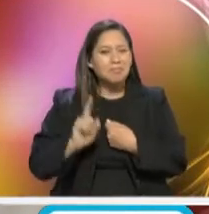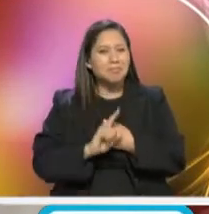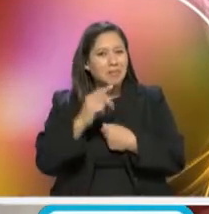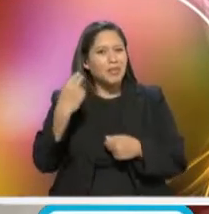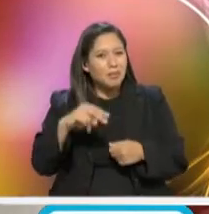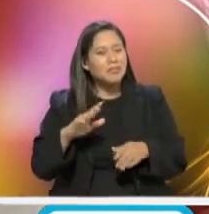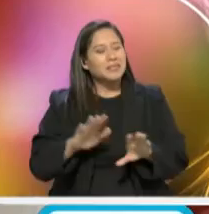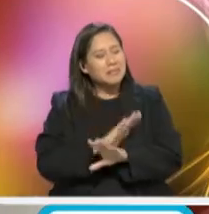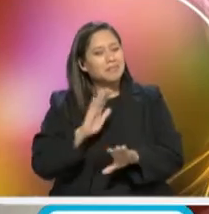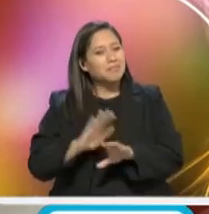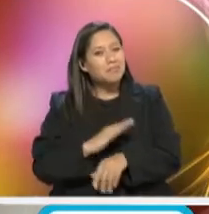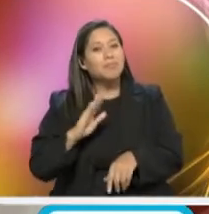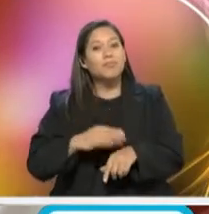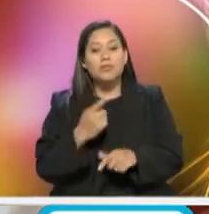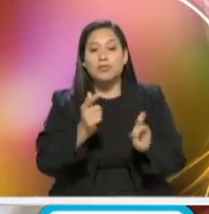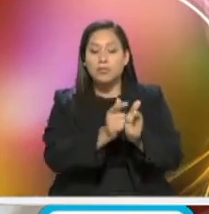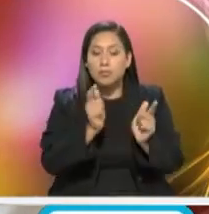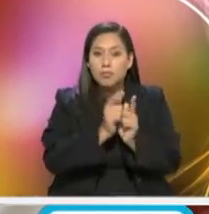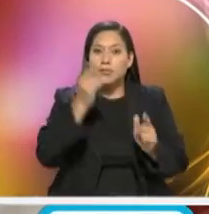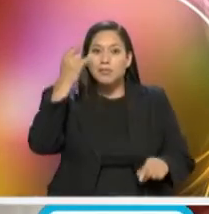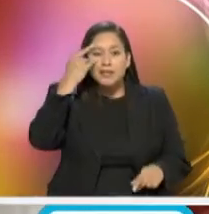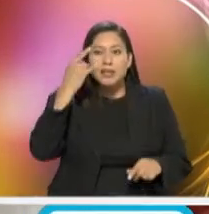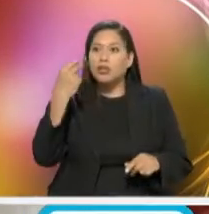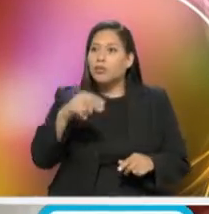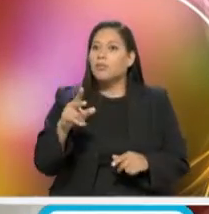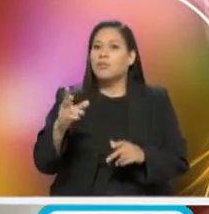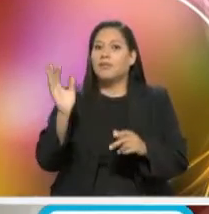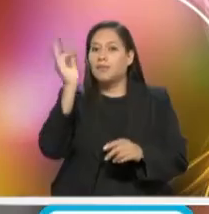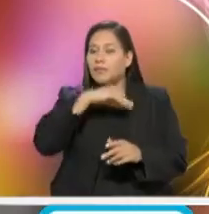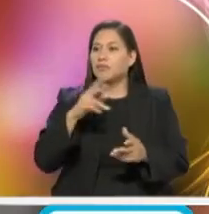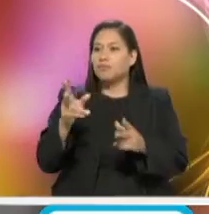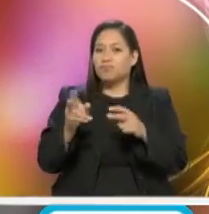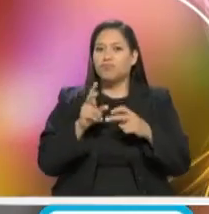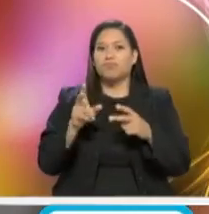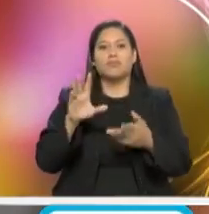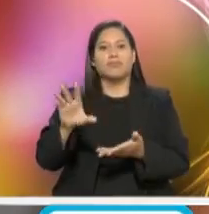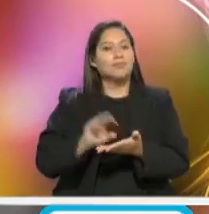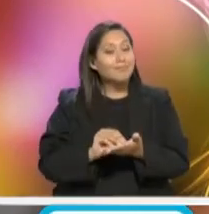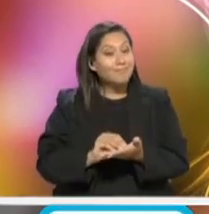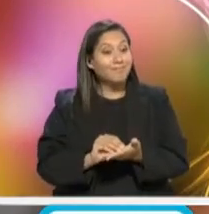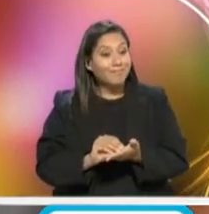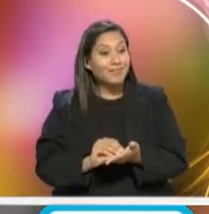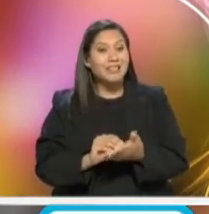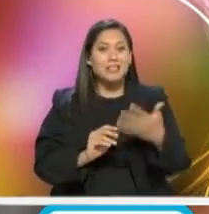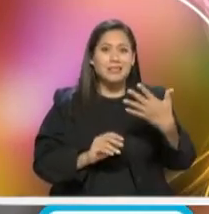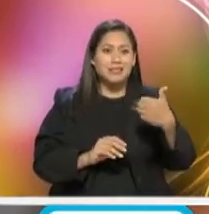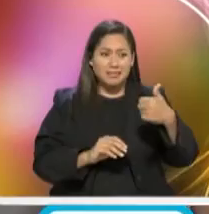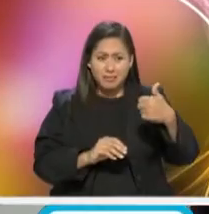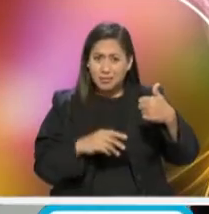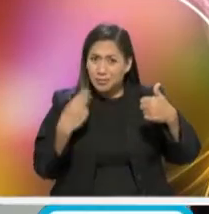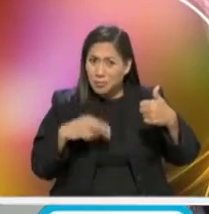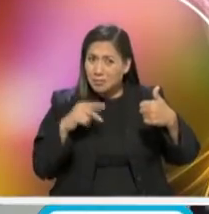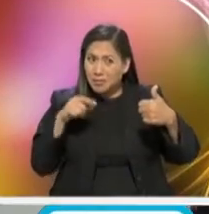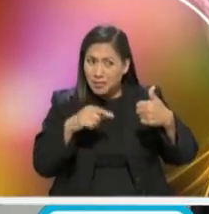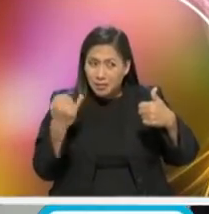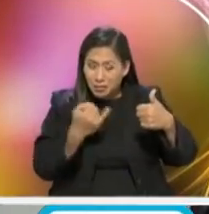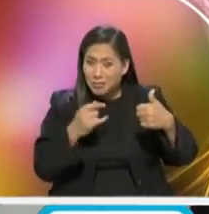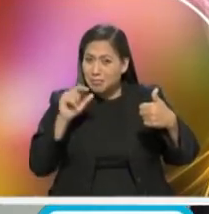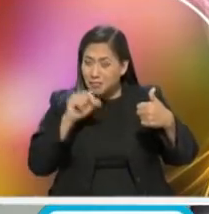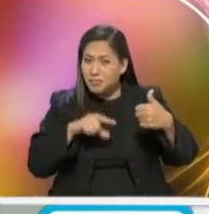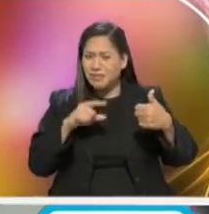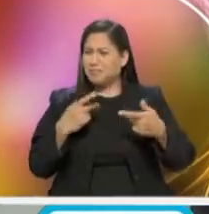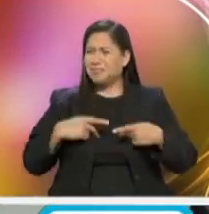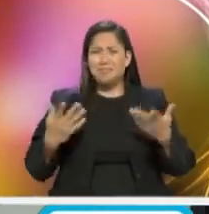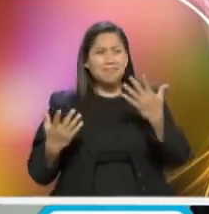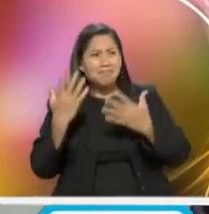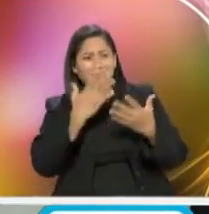porque hay muchos grupos piratas que plagian el nombre como gremlins. Y surgieron 5 o 6 sonoras con el mismo nombre. Entonces la gente un poco